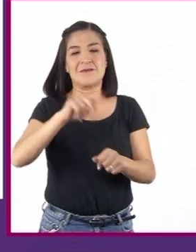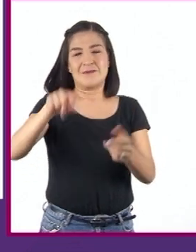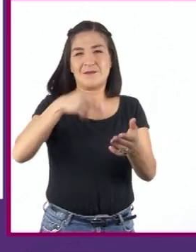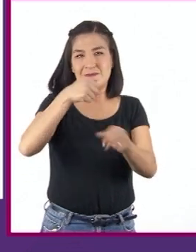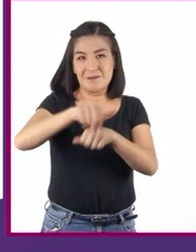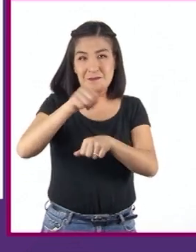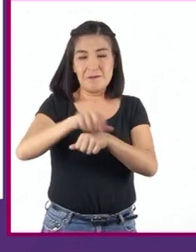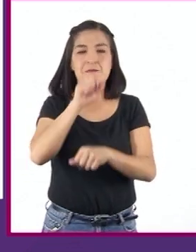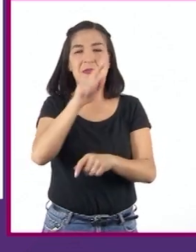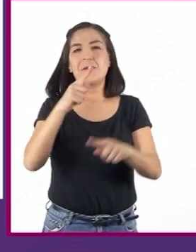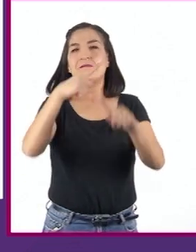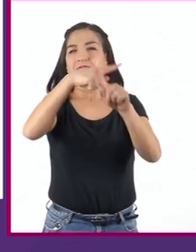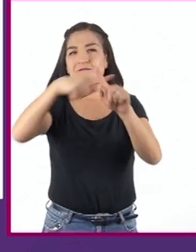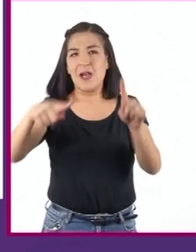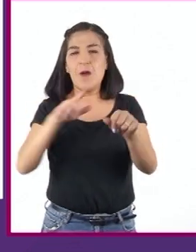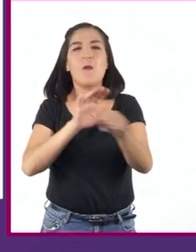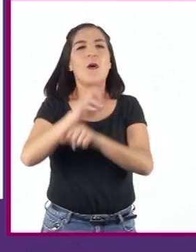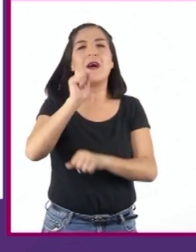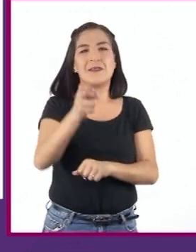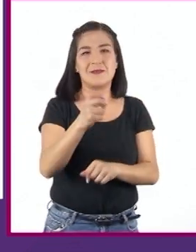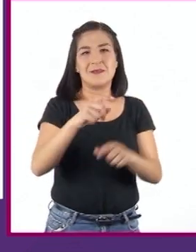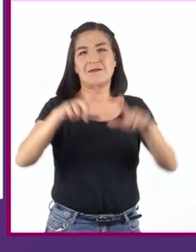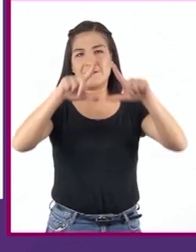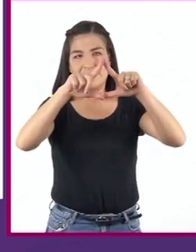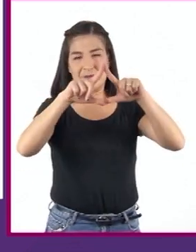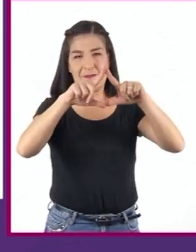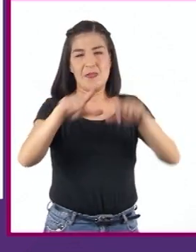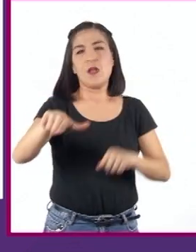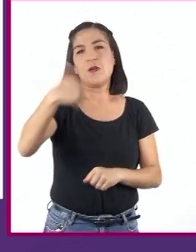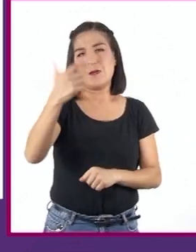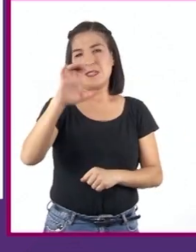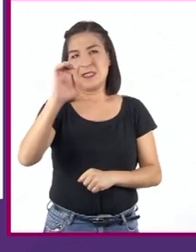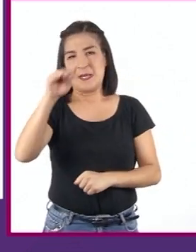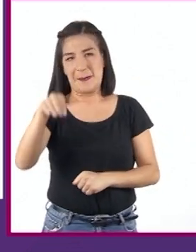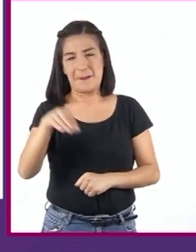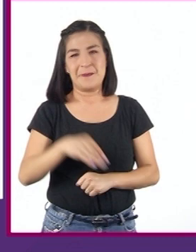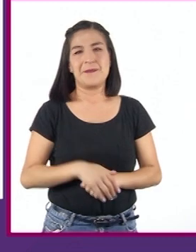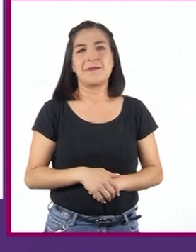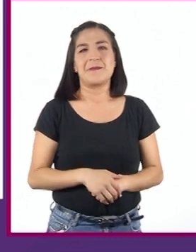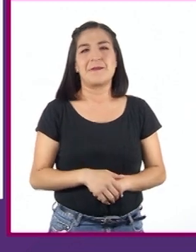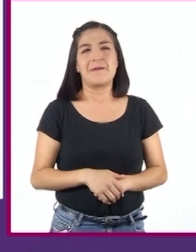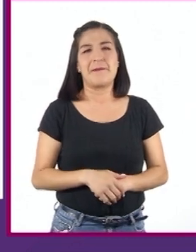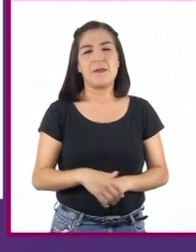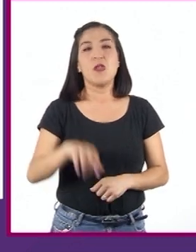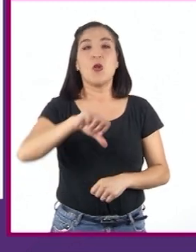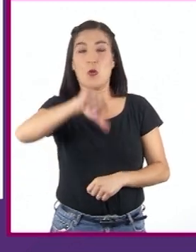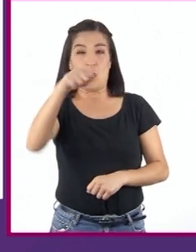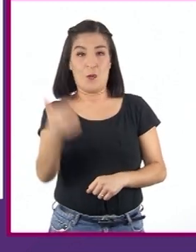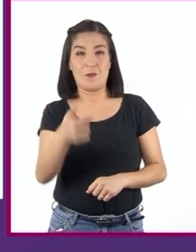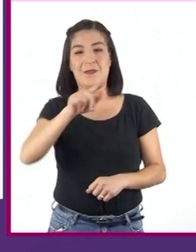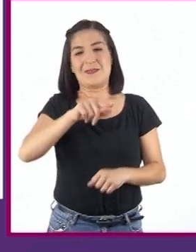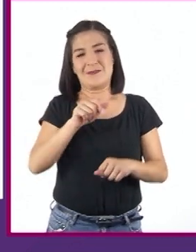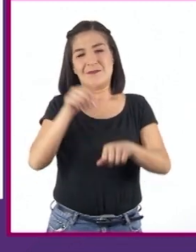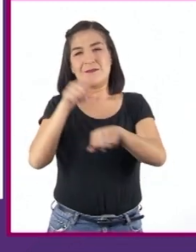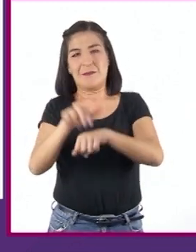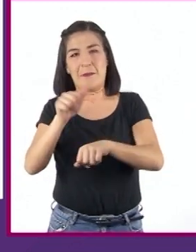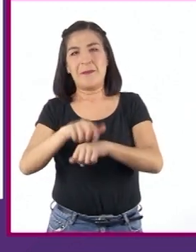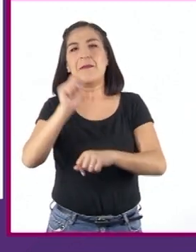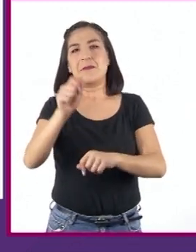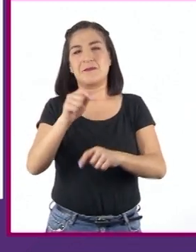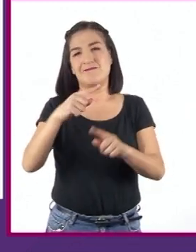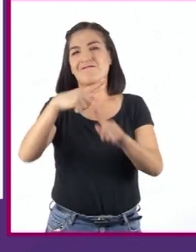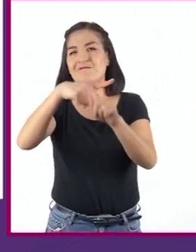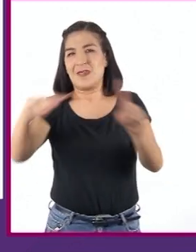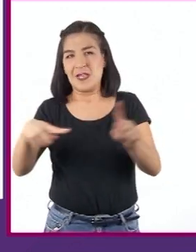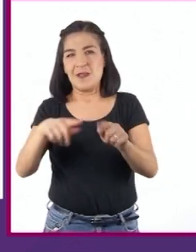mide la mitad de una diagonal del rombo, 12 centímetros. Y el otro cateto mide la mitad de